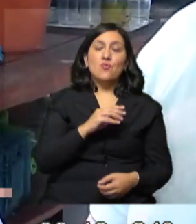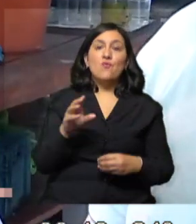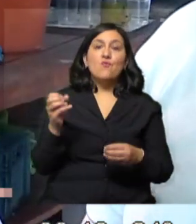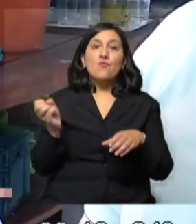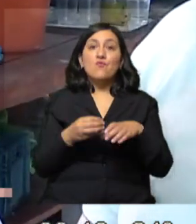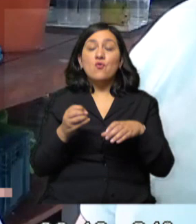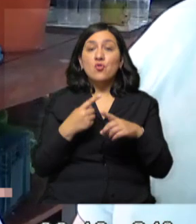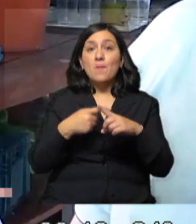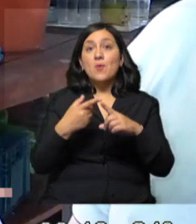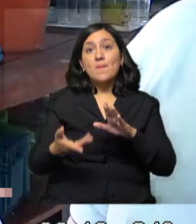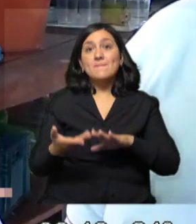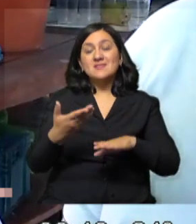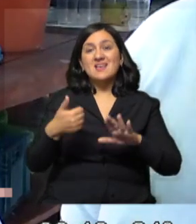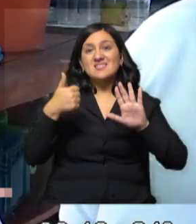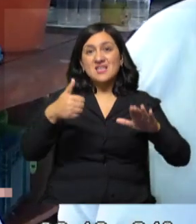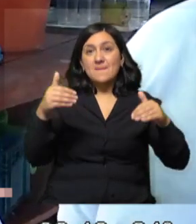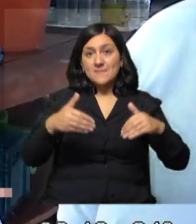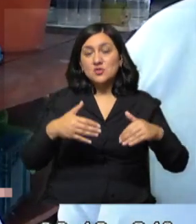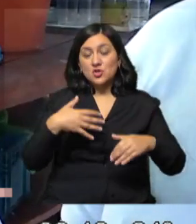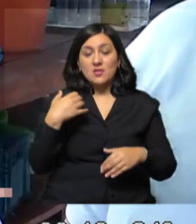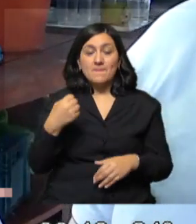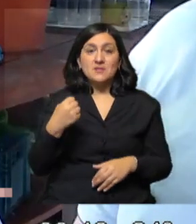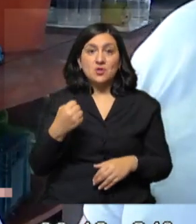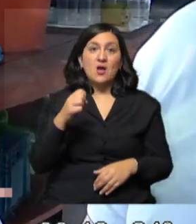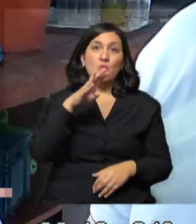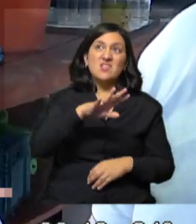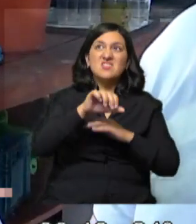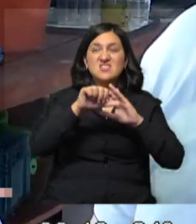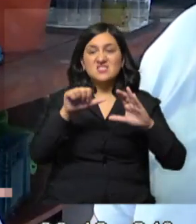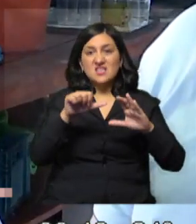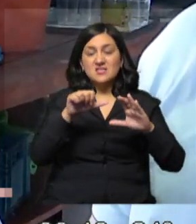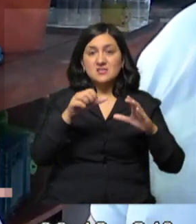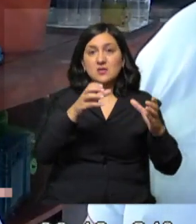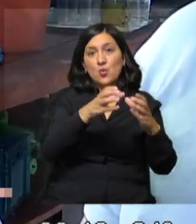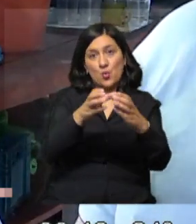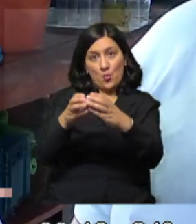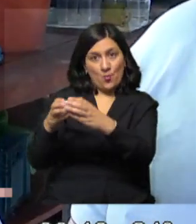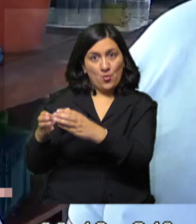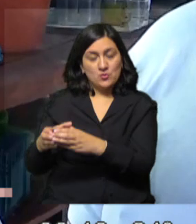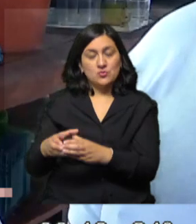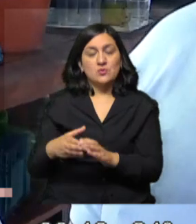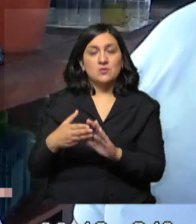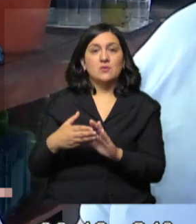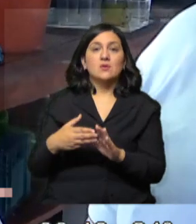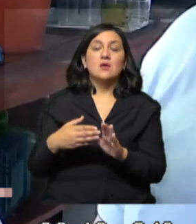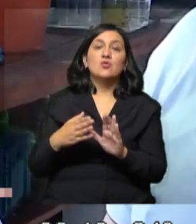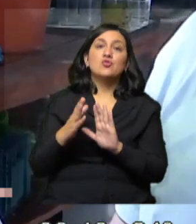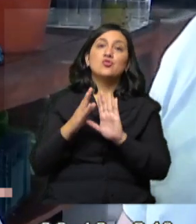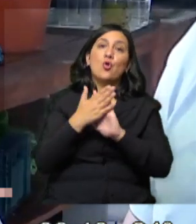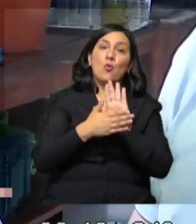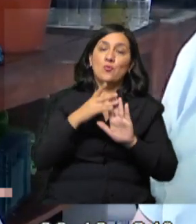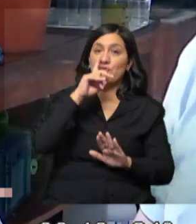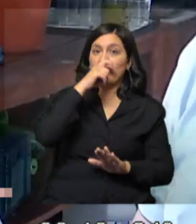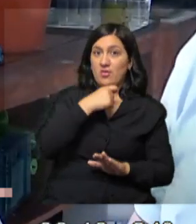donde adjudica 6 millones de pesos, más o menos a unas 46 iniciativas en todo el territorio capitalino,